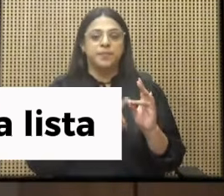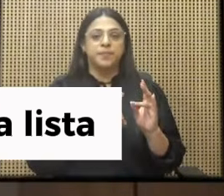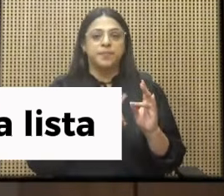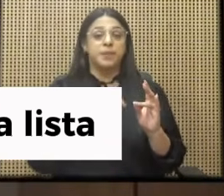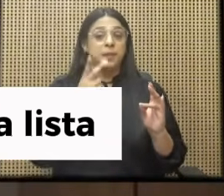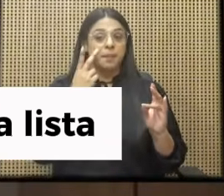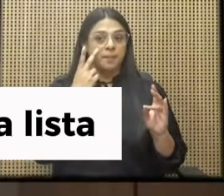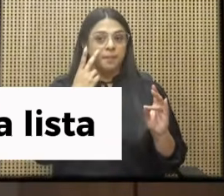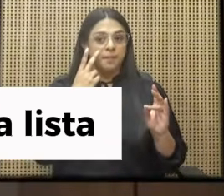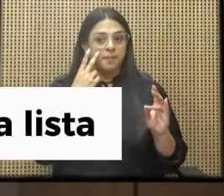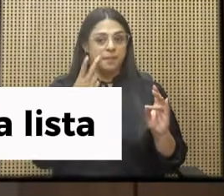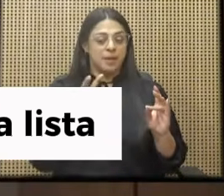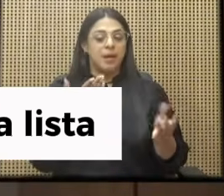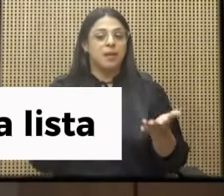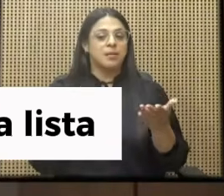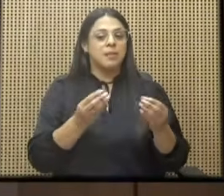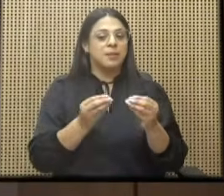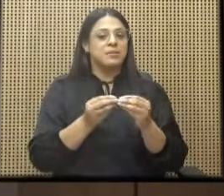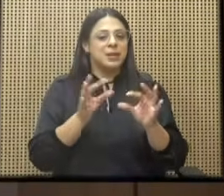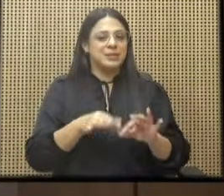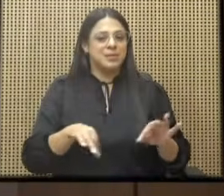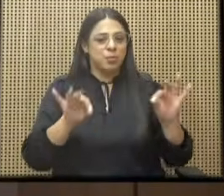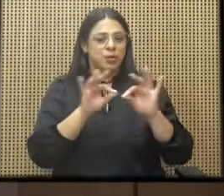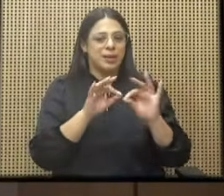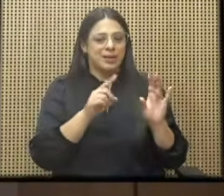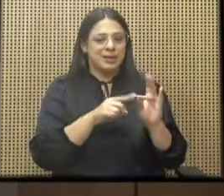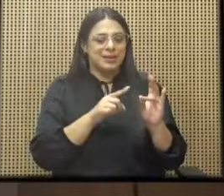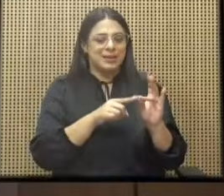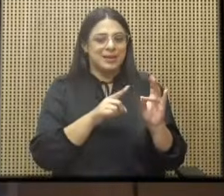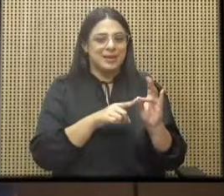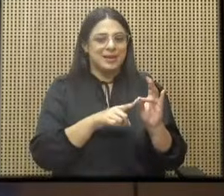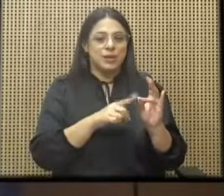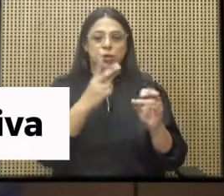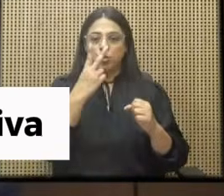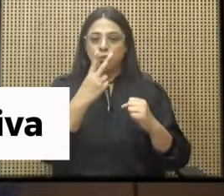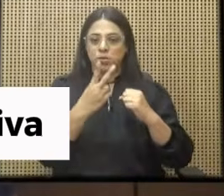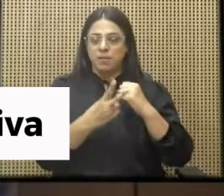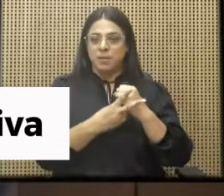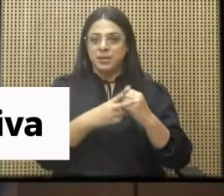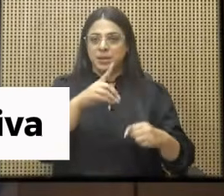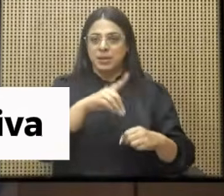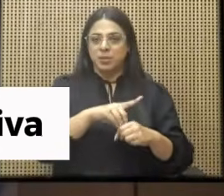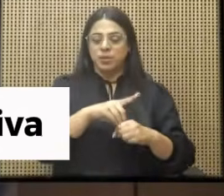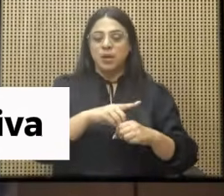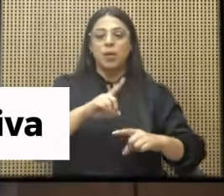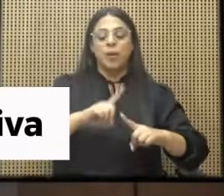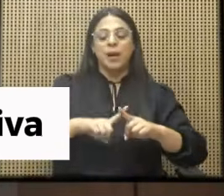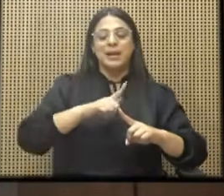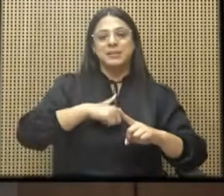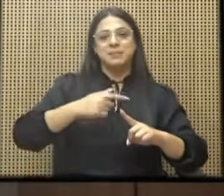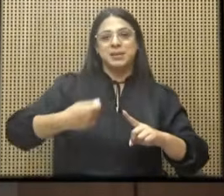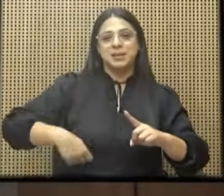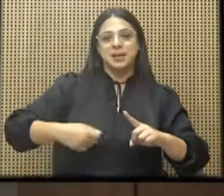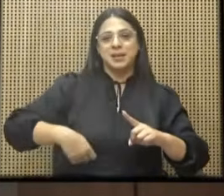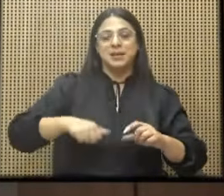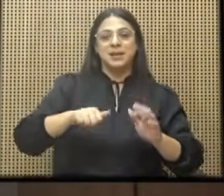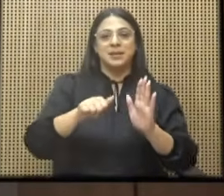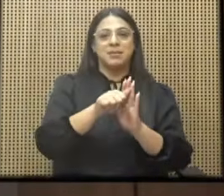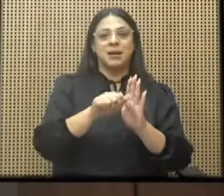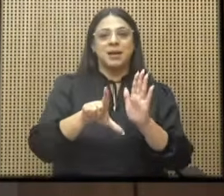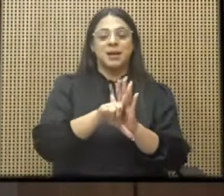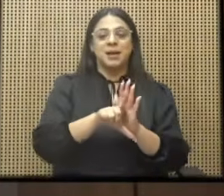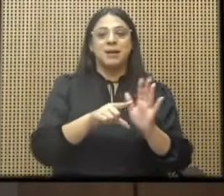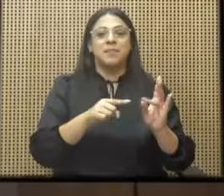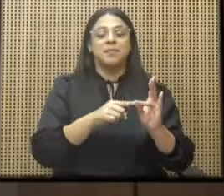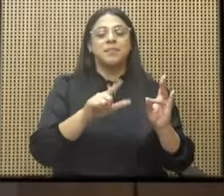Observen tal vez el más importante de la lista, 2 veces diputado, expresidente de la Asamblea Legislativa, Luis